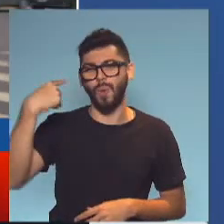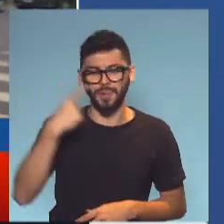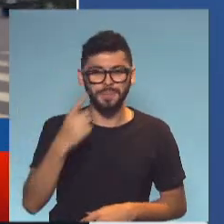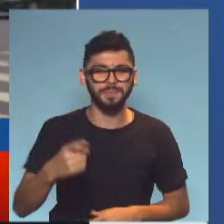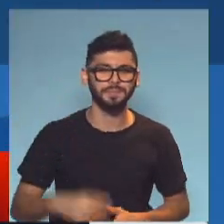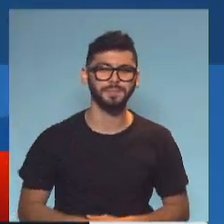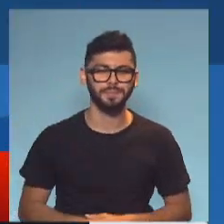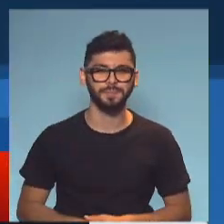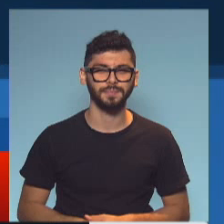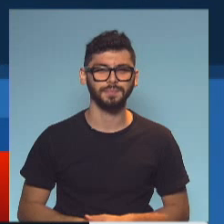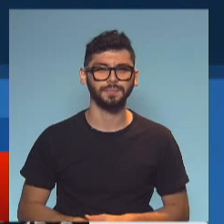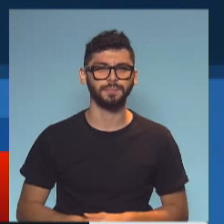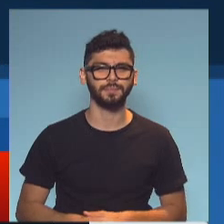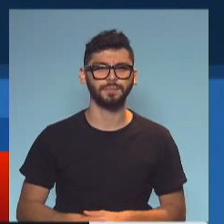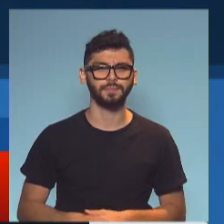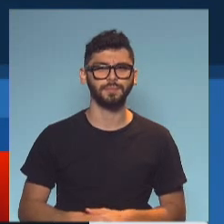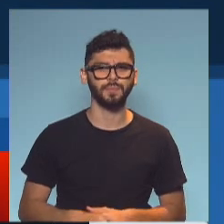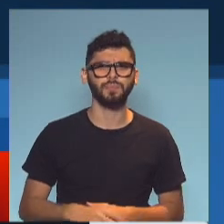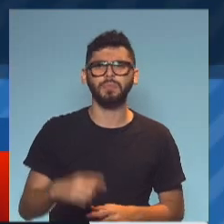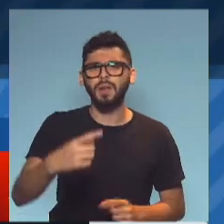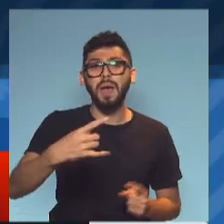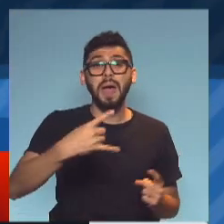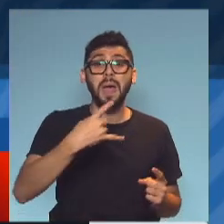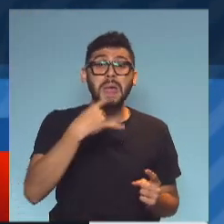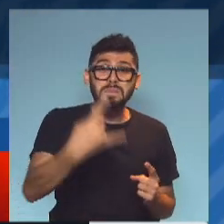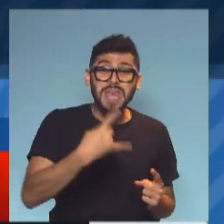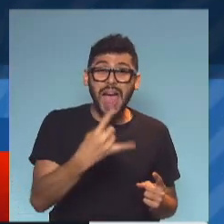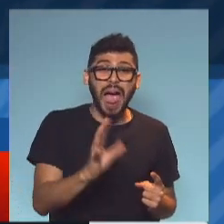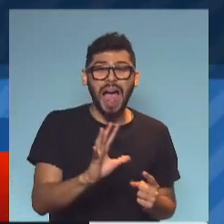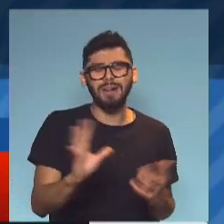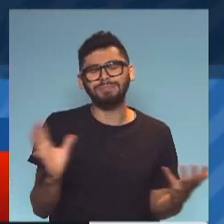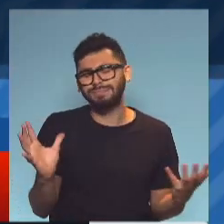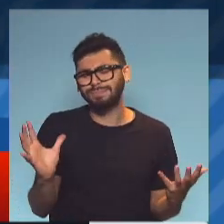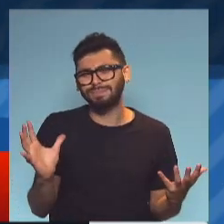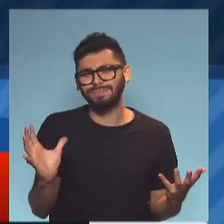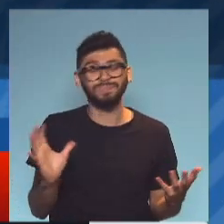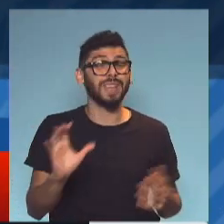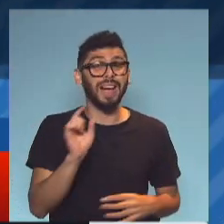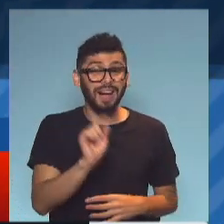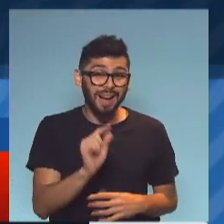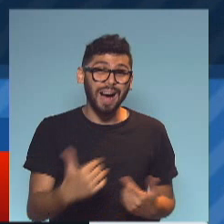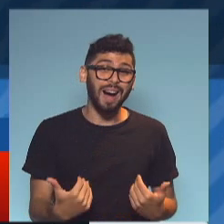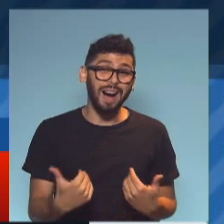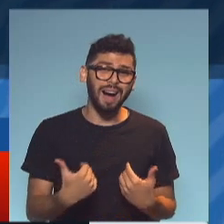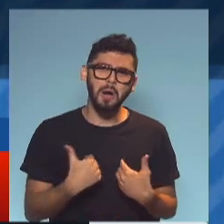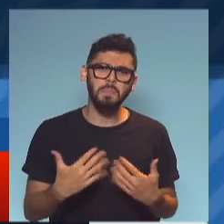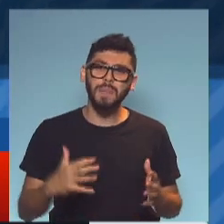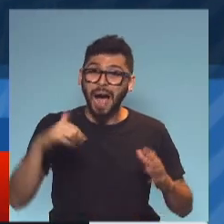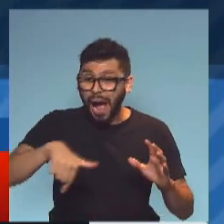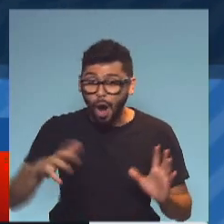Fernández. Que mientan como mienten. A mí eso ya, a esta altura, no me